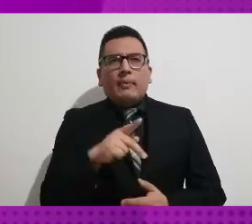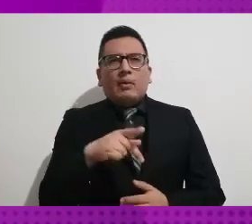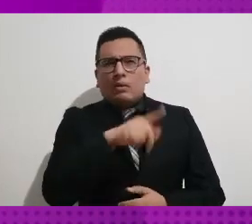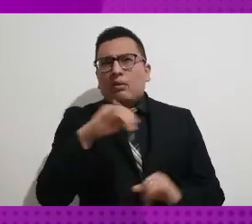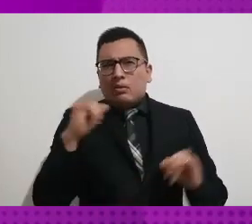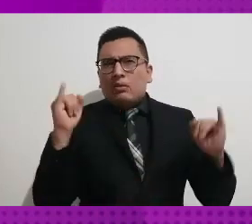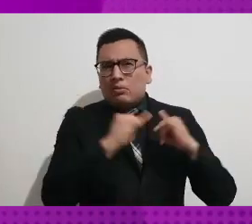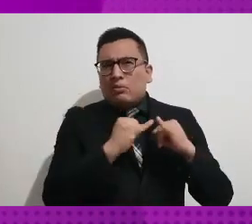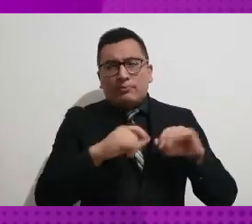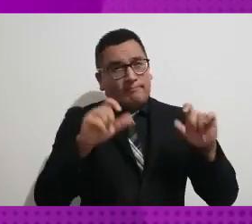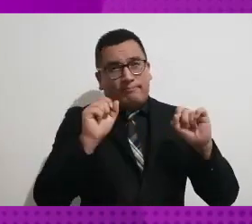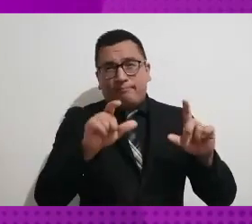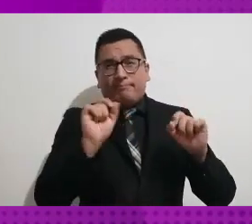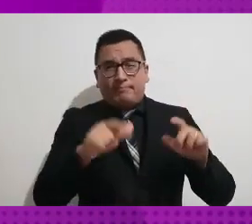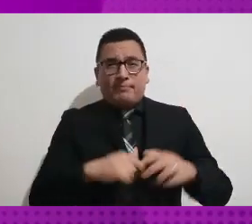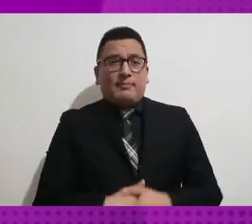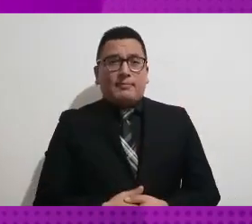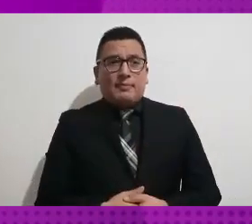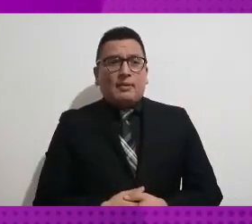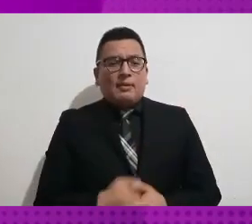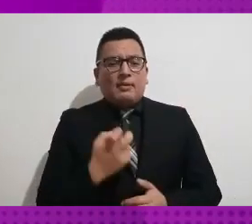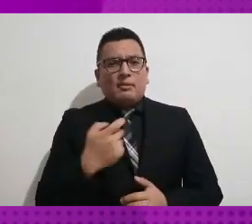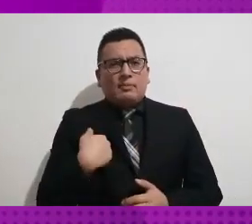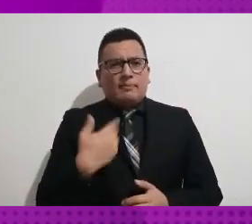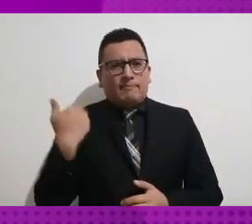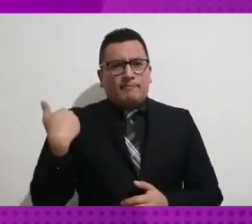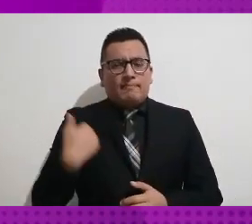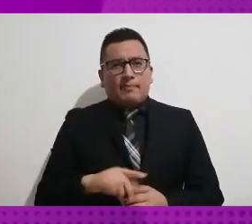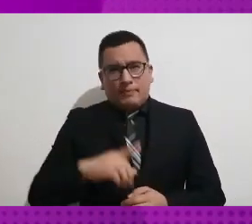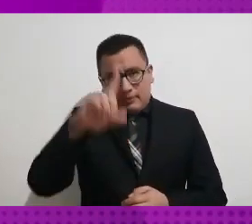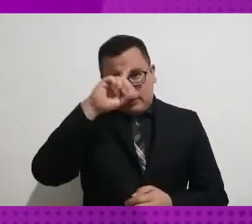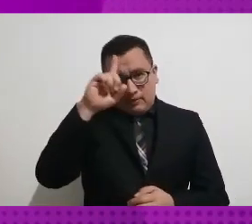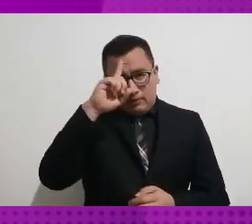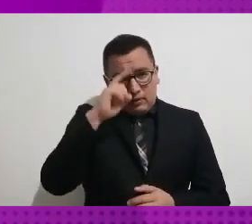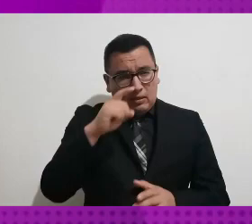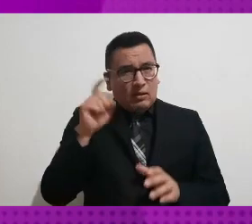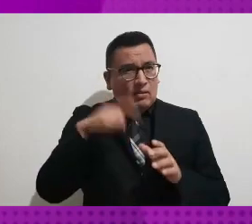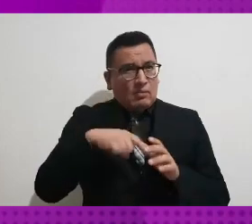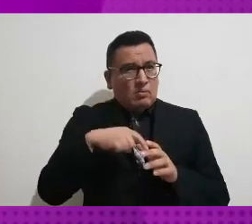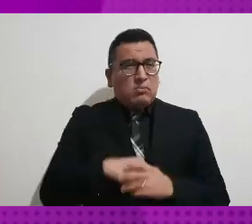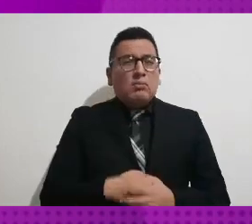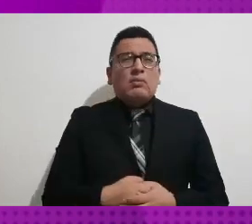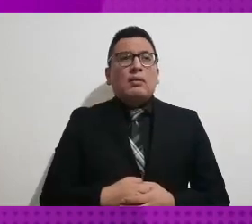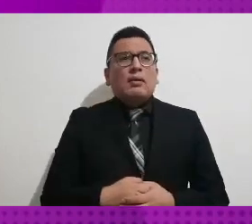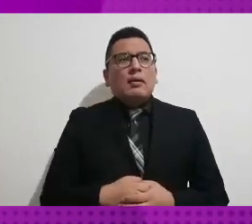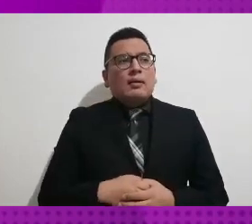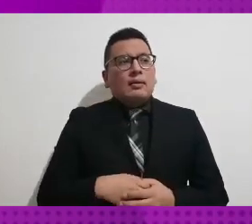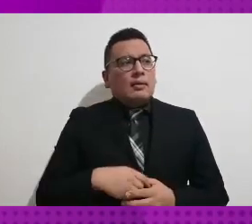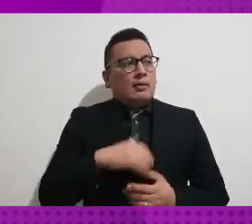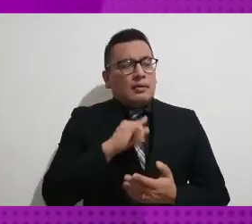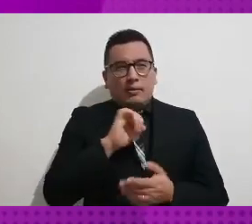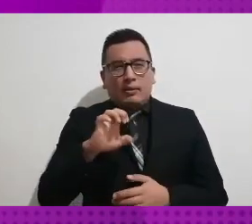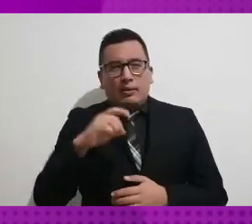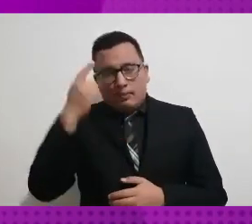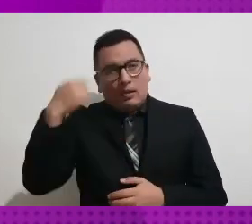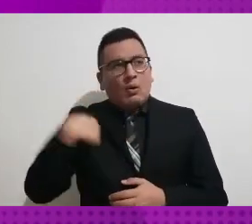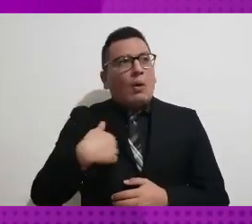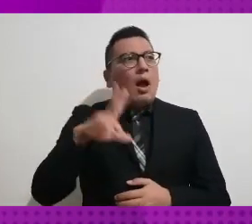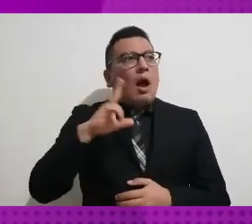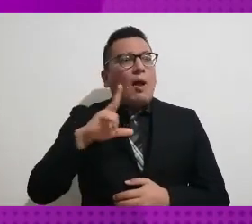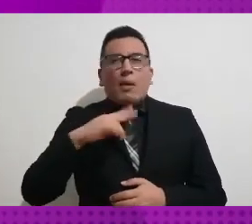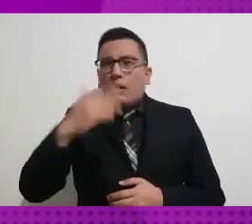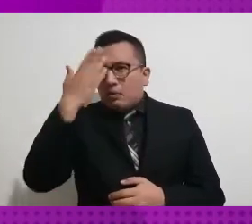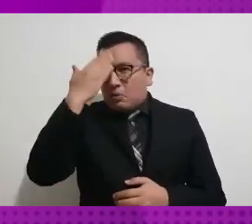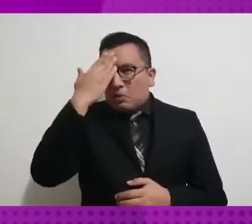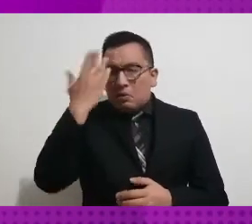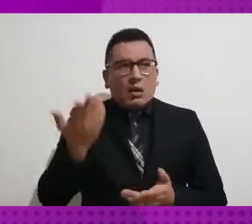por eso incluso te digo que ingresé como consejera para poder conocer primero cómo estaba todo por